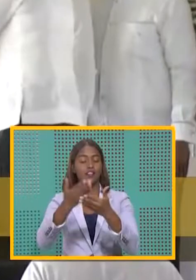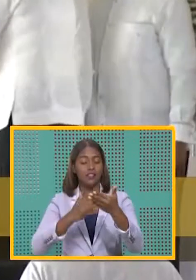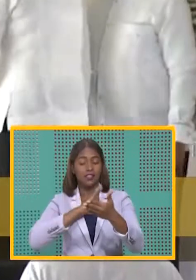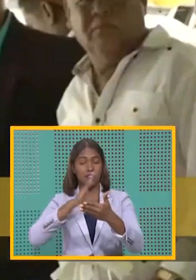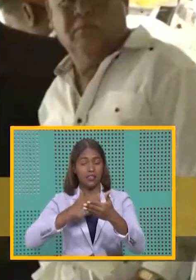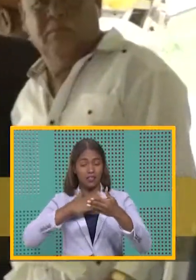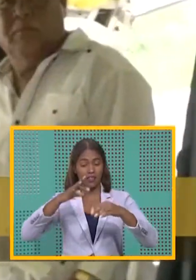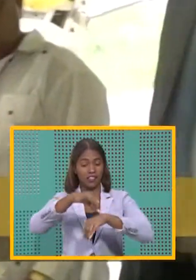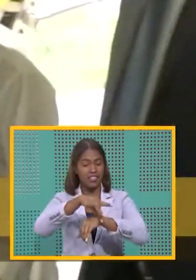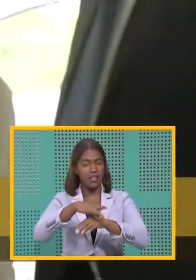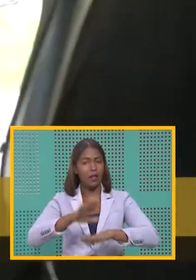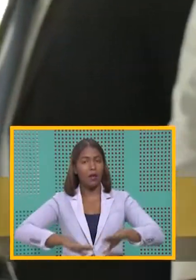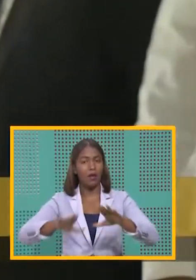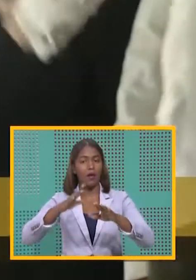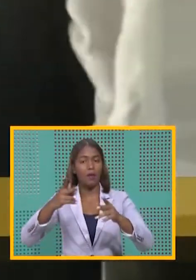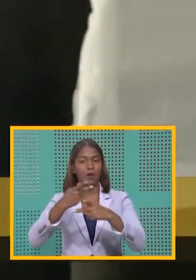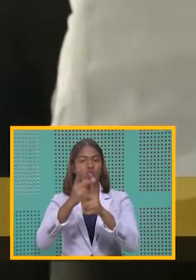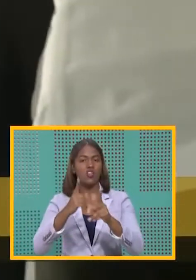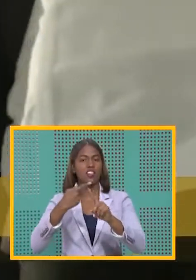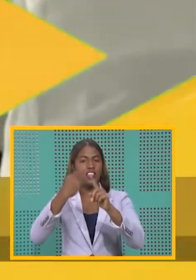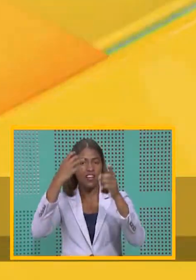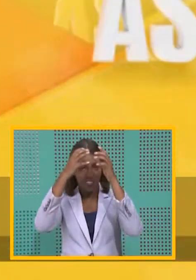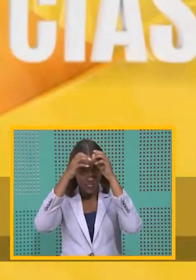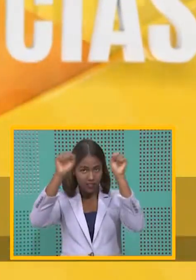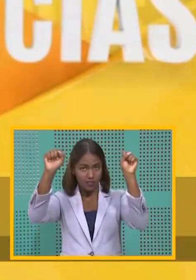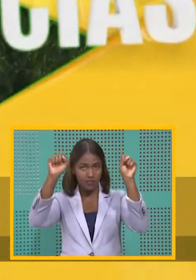de parcelas y solares a productores del Ceibo.